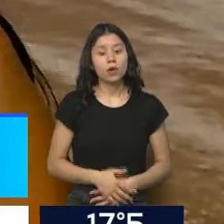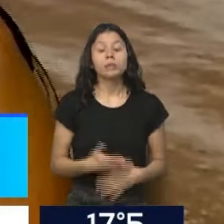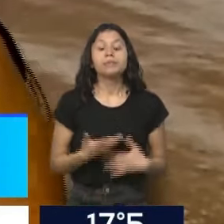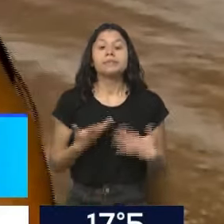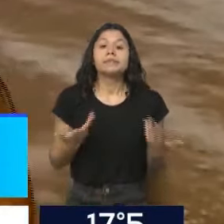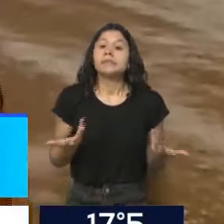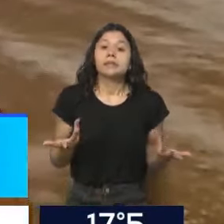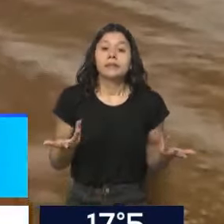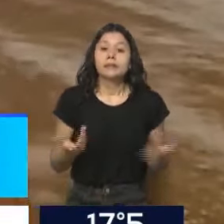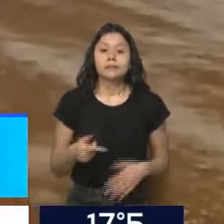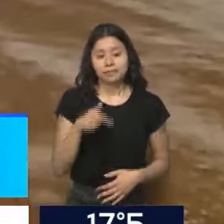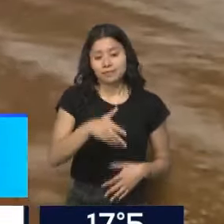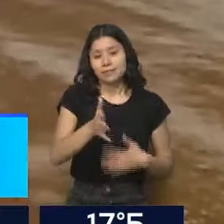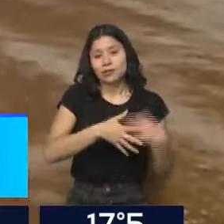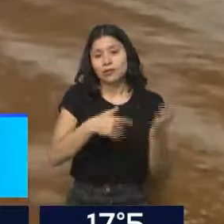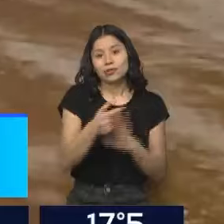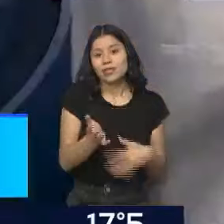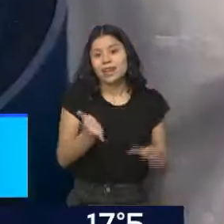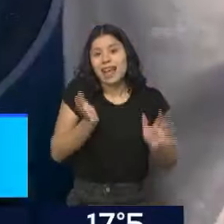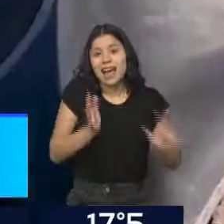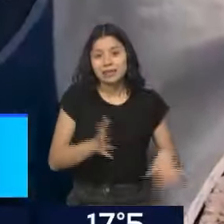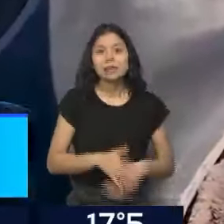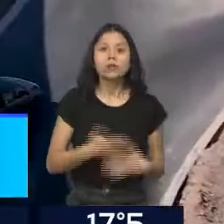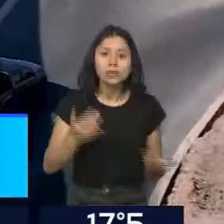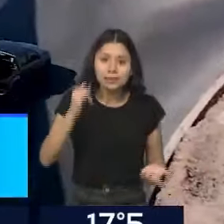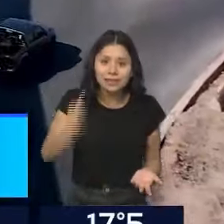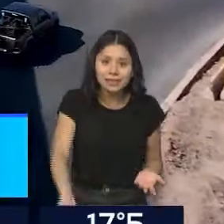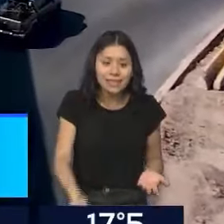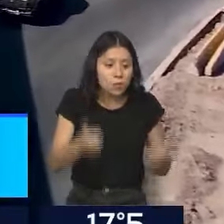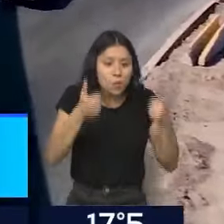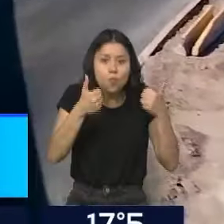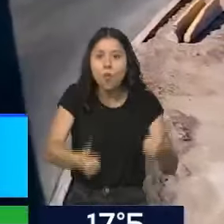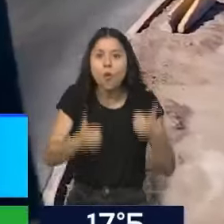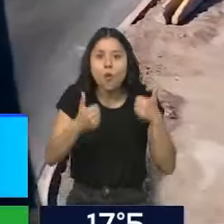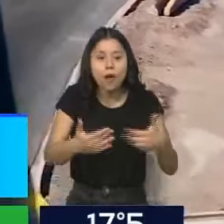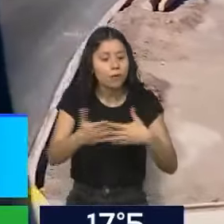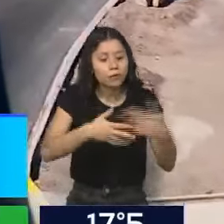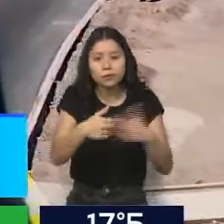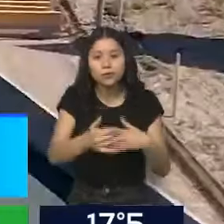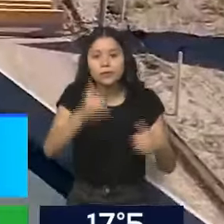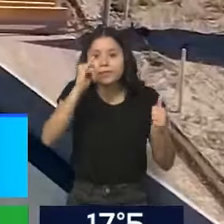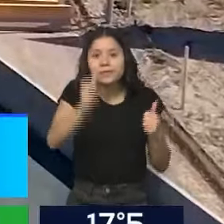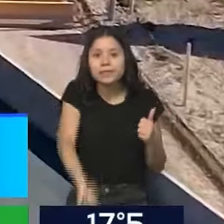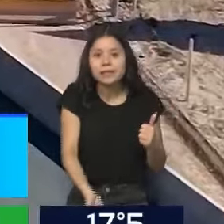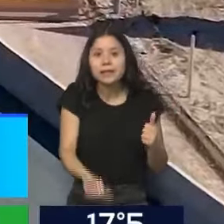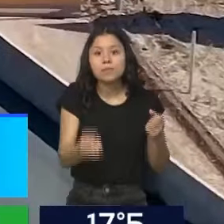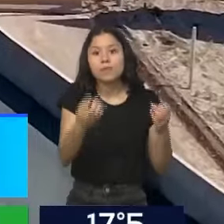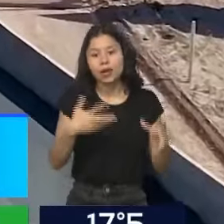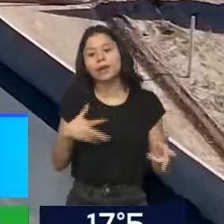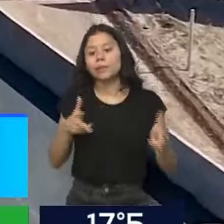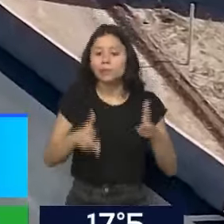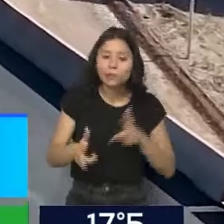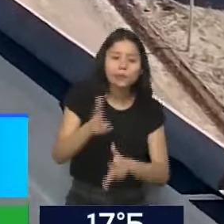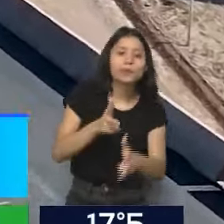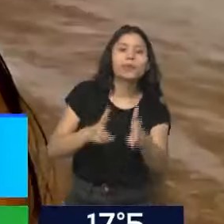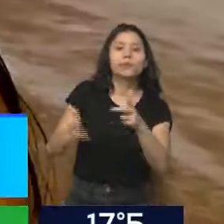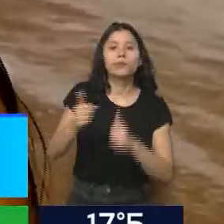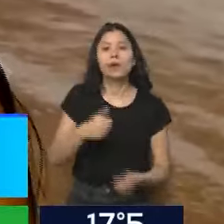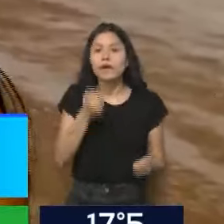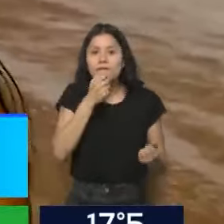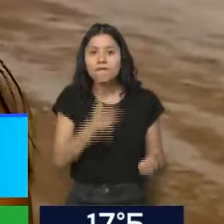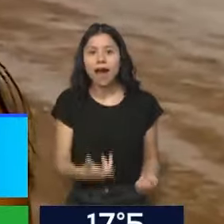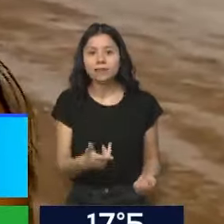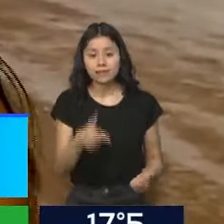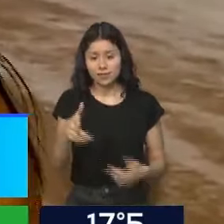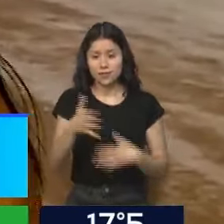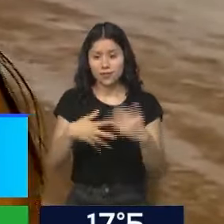con respecto a estas obras, está lindo, o sea, no digo que no, está bueno porque agiliza más el tránsito y todo, y están lindas las